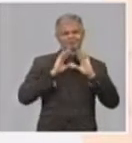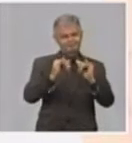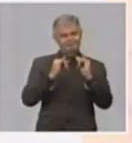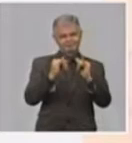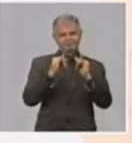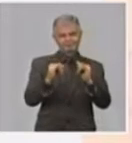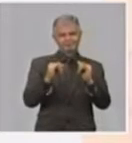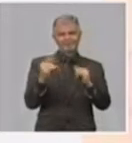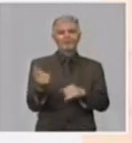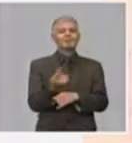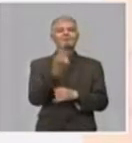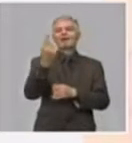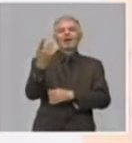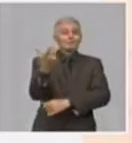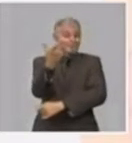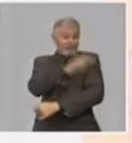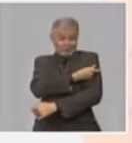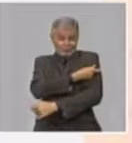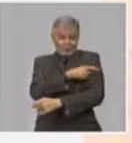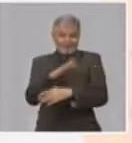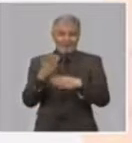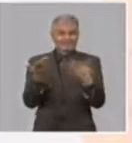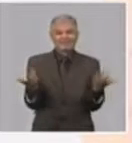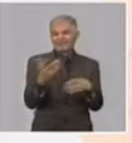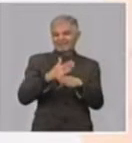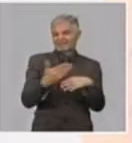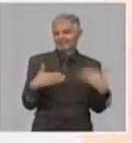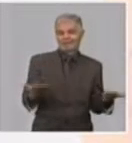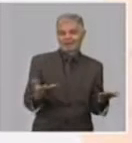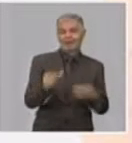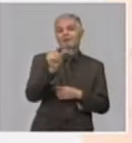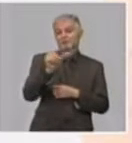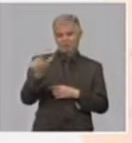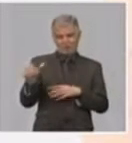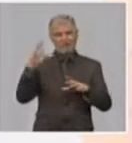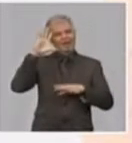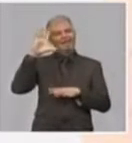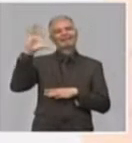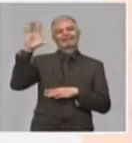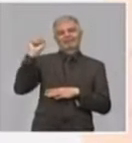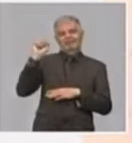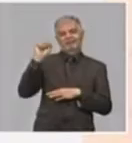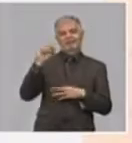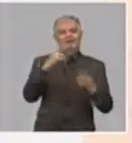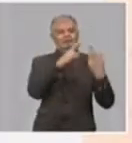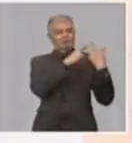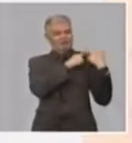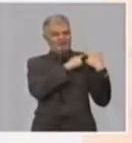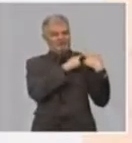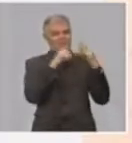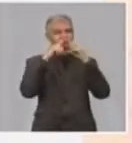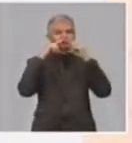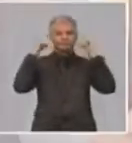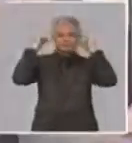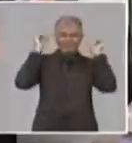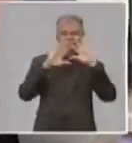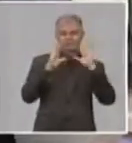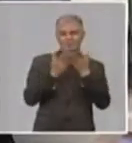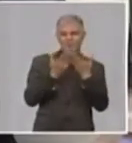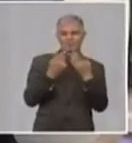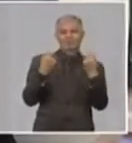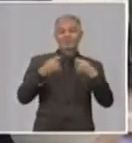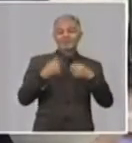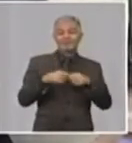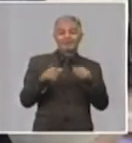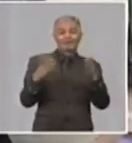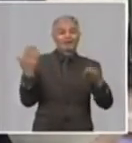las primeras vacunas realmente son esas. Segundo, higiene. O sea, estamos hablando de atacar el virus y alejar el virus en todo lo posible. Pero